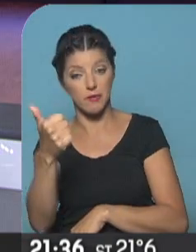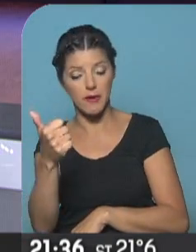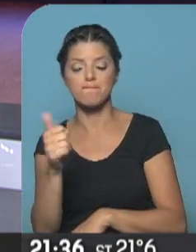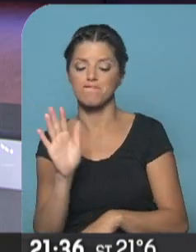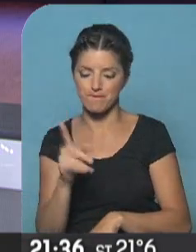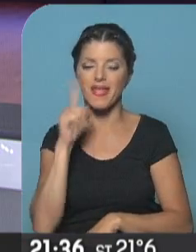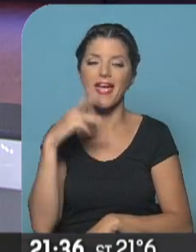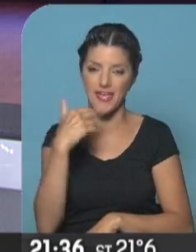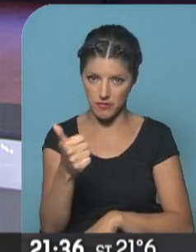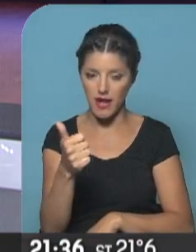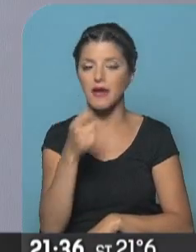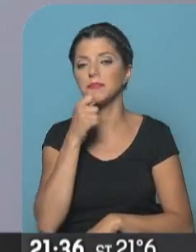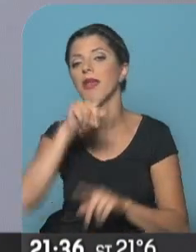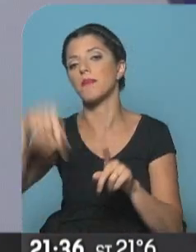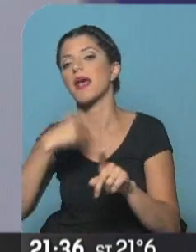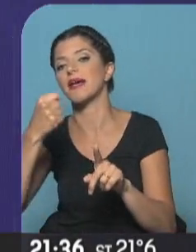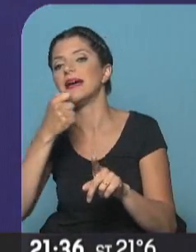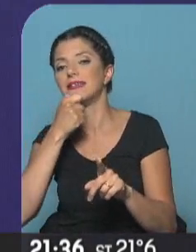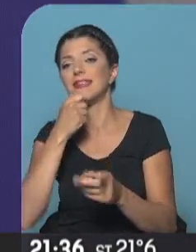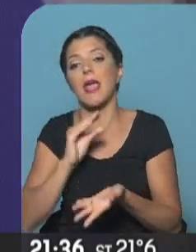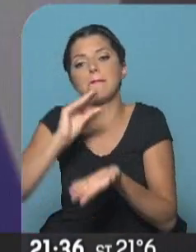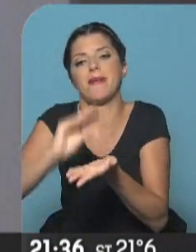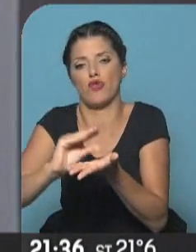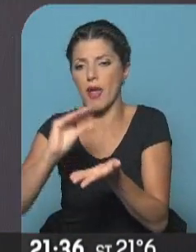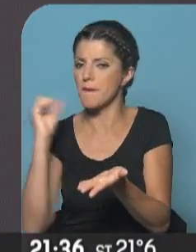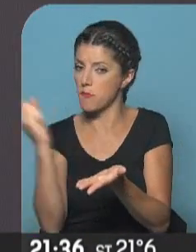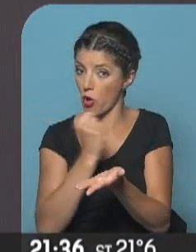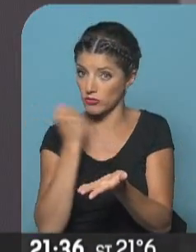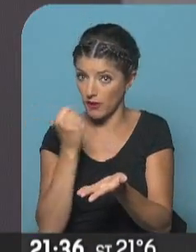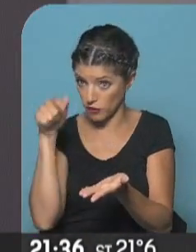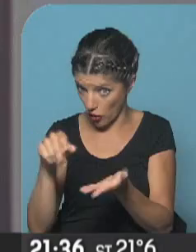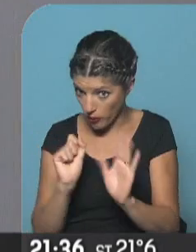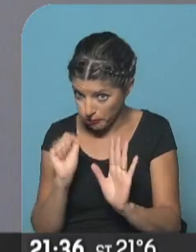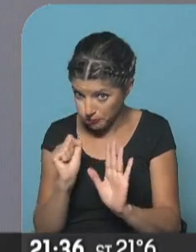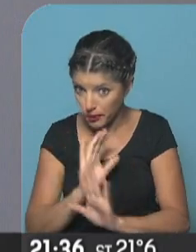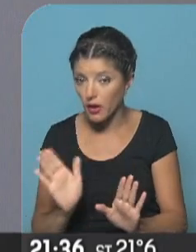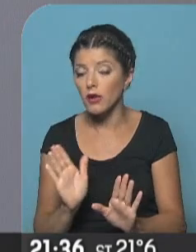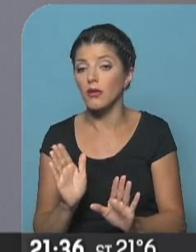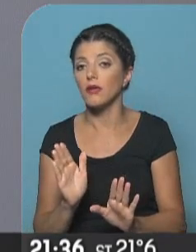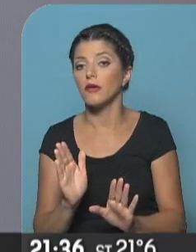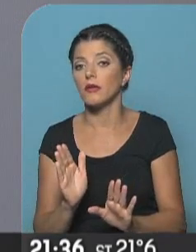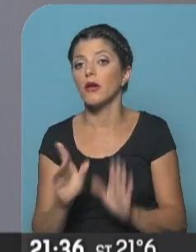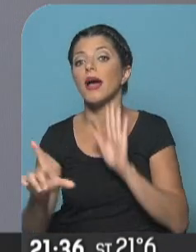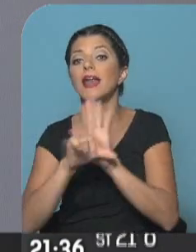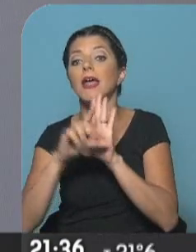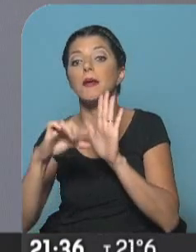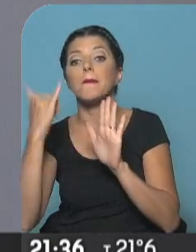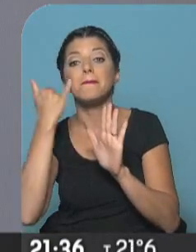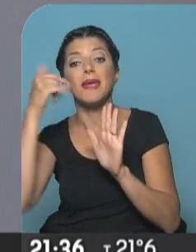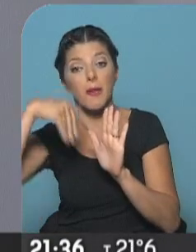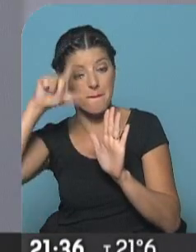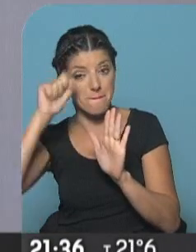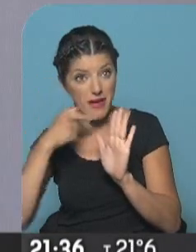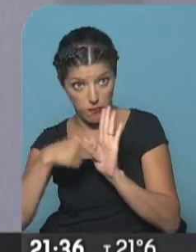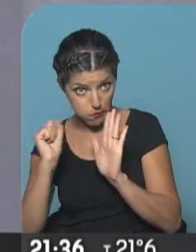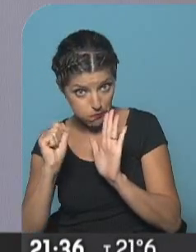genera saldos a favor cuando hay inversiones importantes. Ya esto hoy funciona y lo aplicó el gobierno en la ley de pymes, pero bueno,